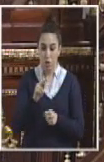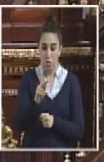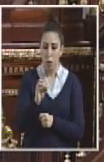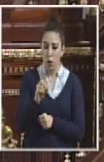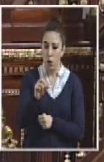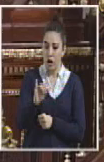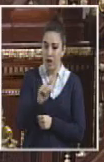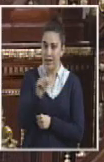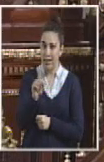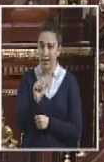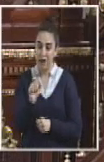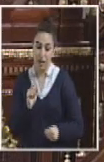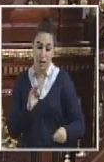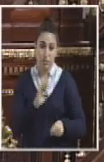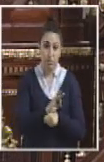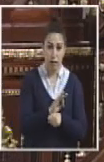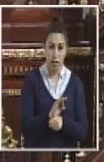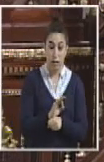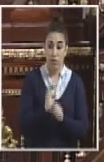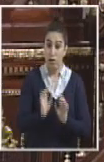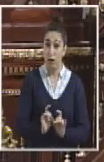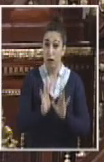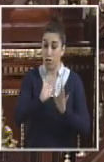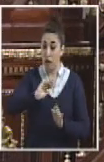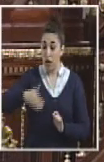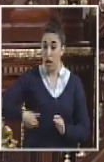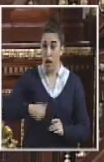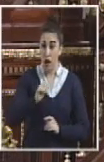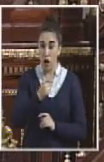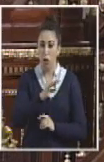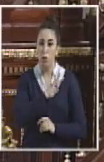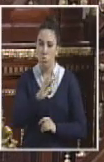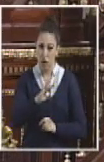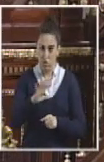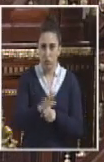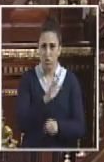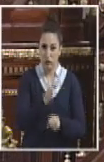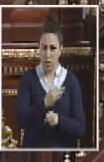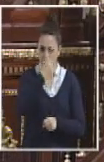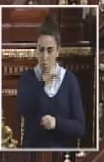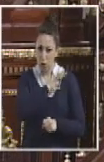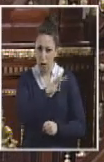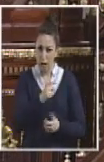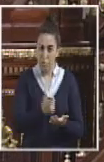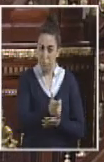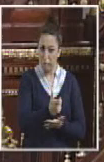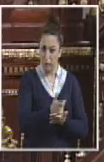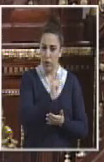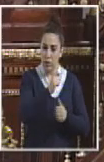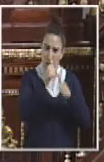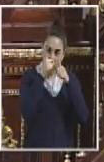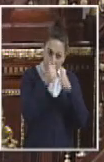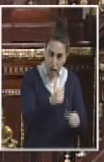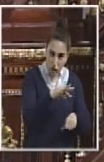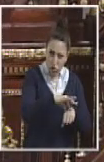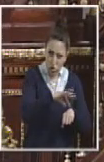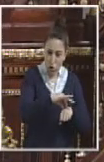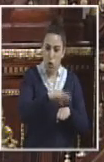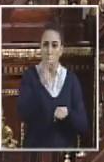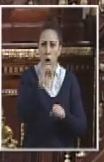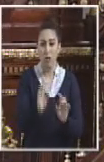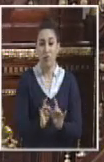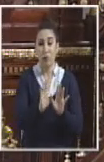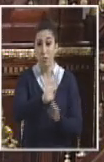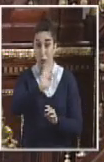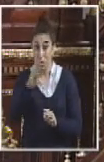cuya cobertura deberá ser suficiente para solventar los gastos médicos y o el fallecimiento ocasionado por